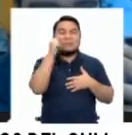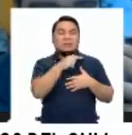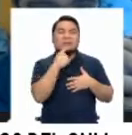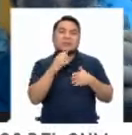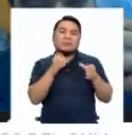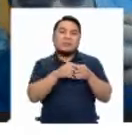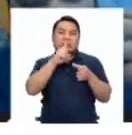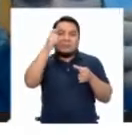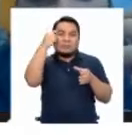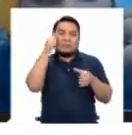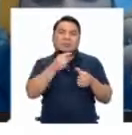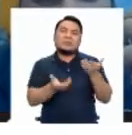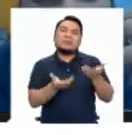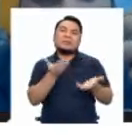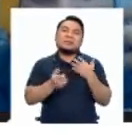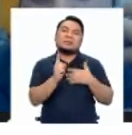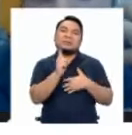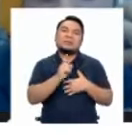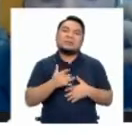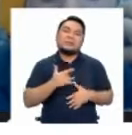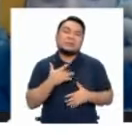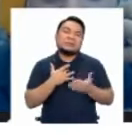partido y por eso es que quizás